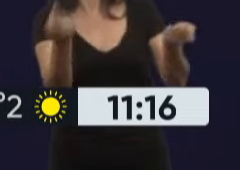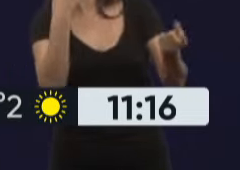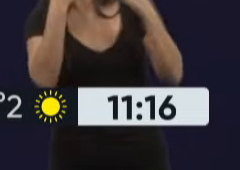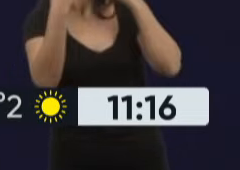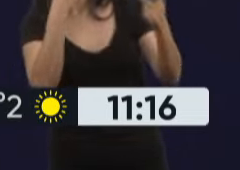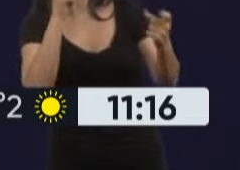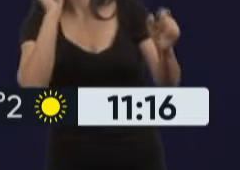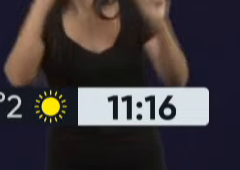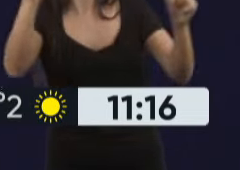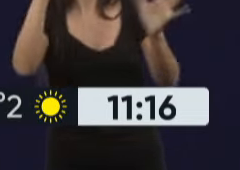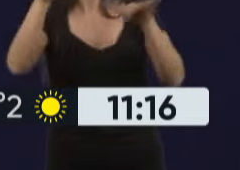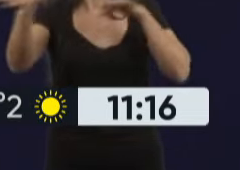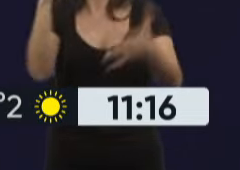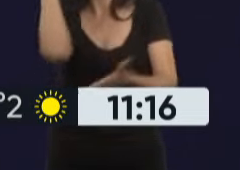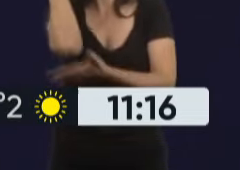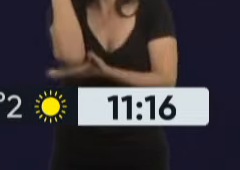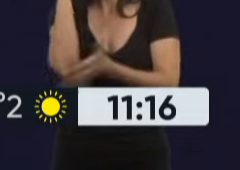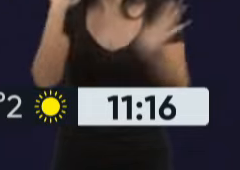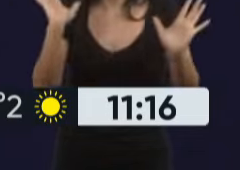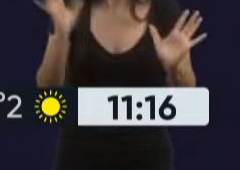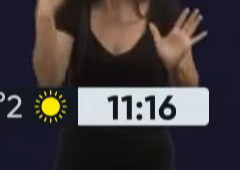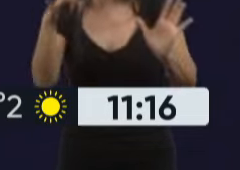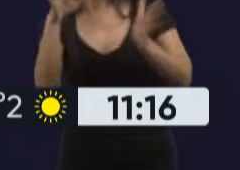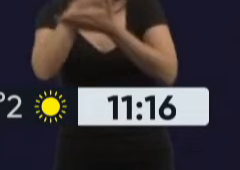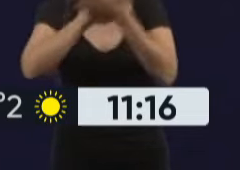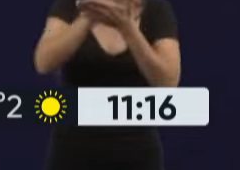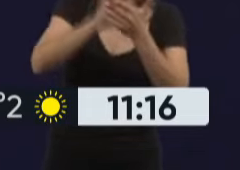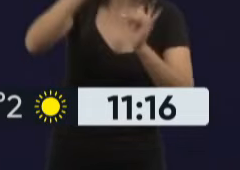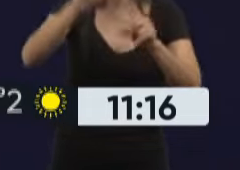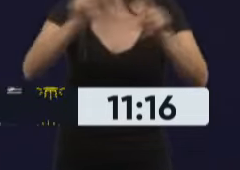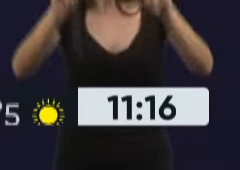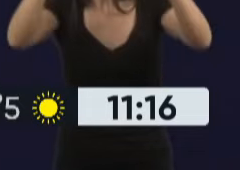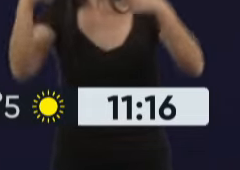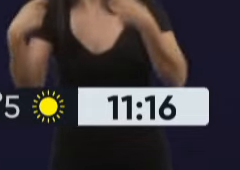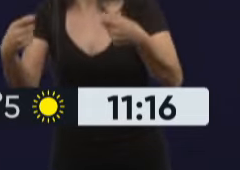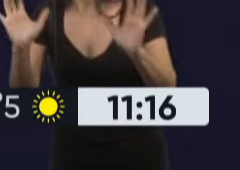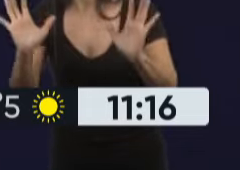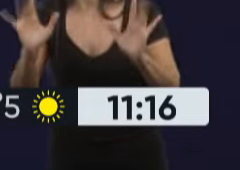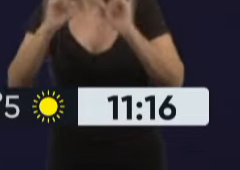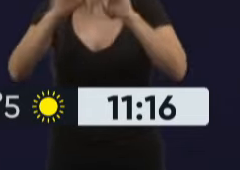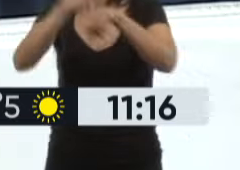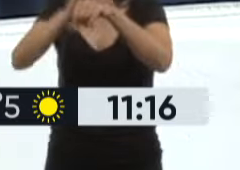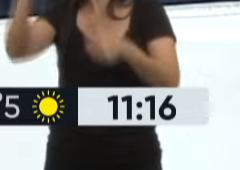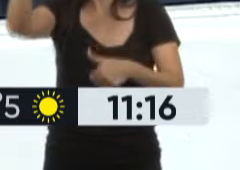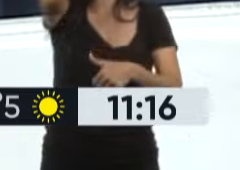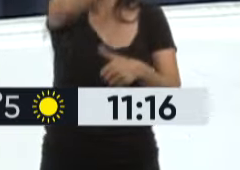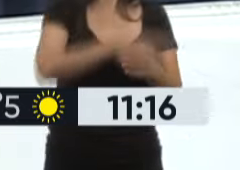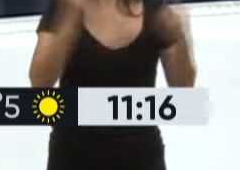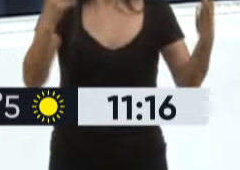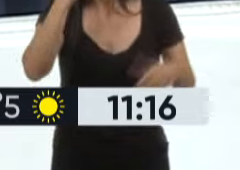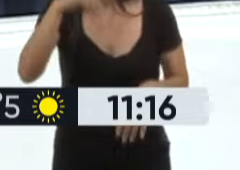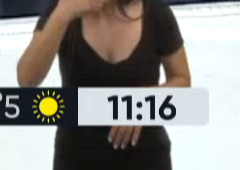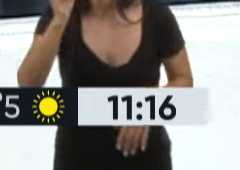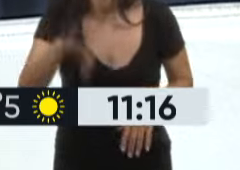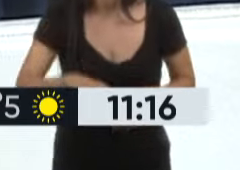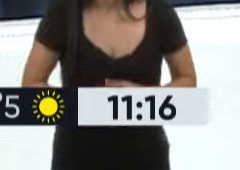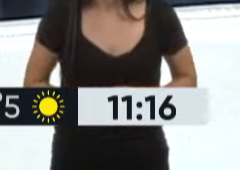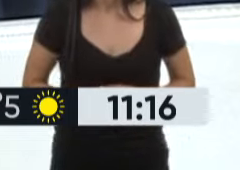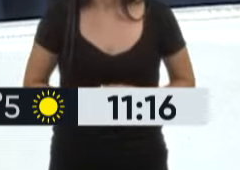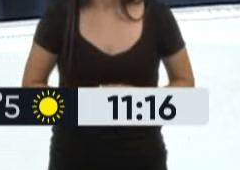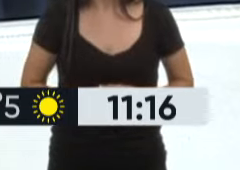es el trabajo que le corresponde hacer si tiene o no que corregir el camino de sus gastos Buen día Manuel Cómo te va Martín Cómo